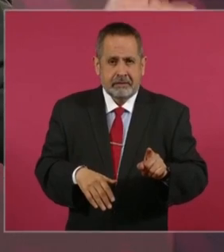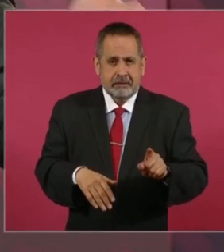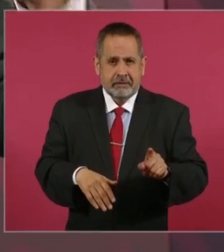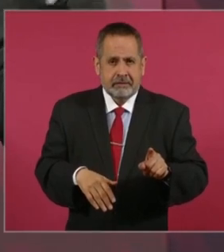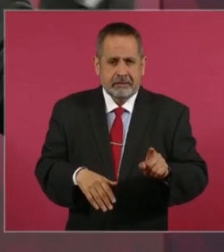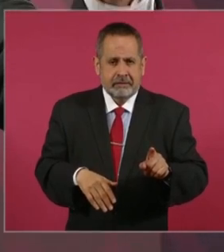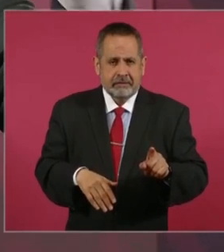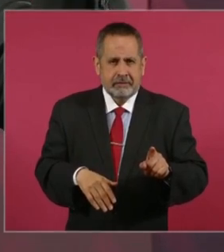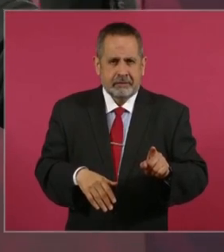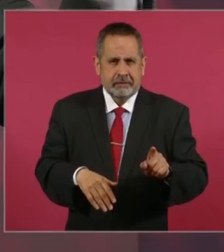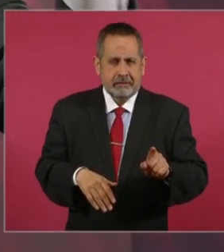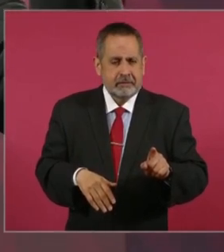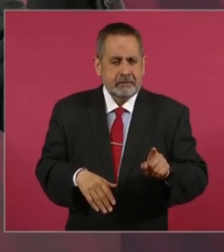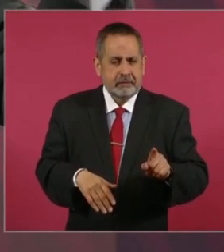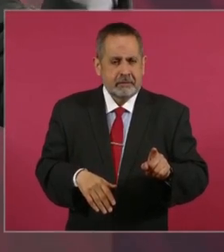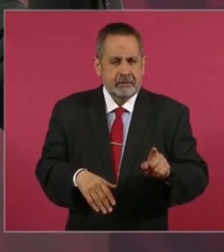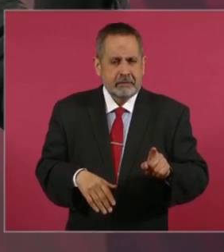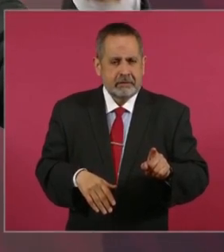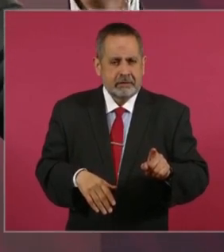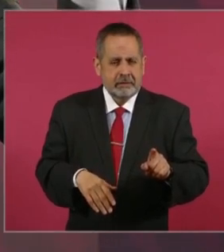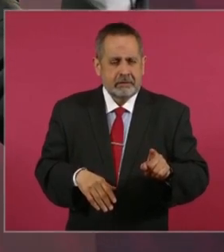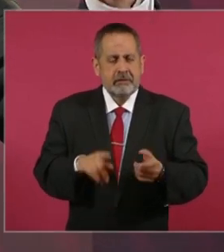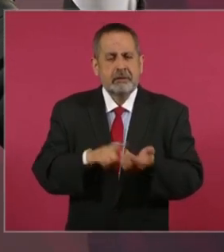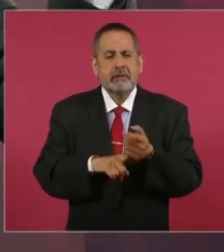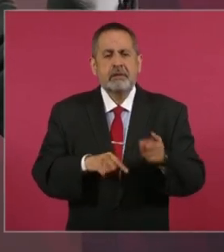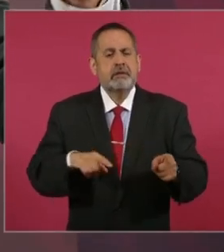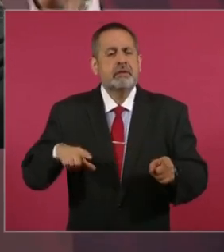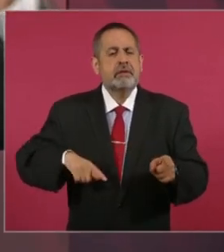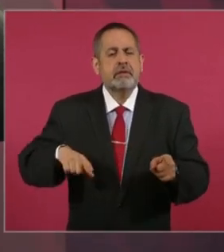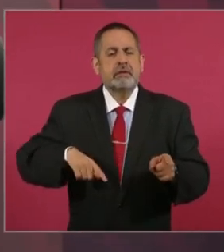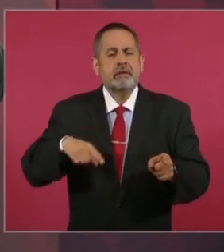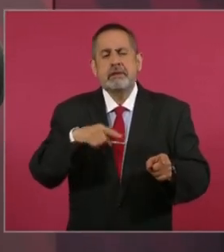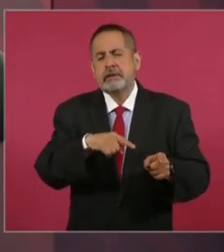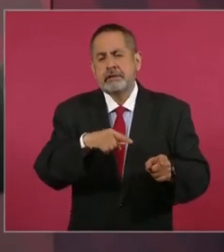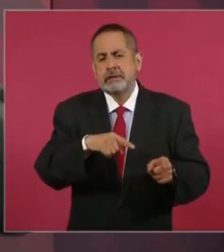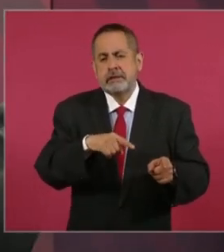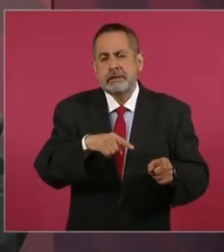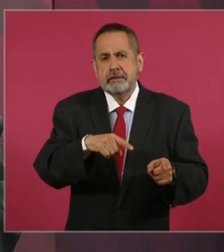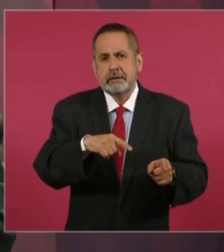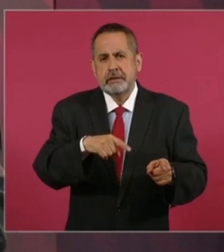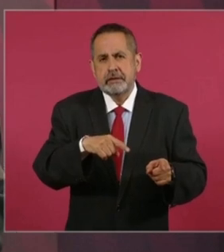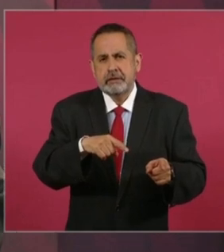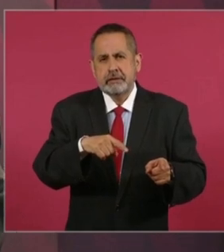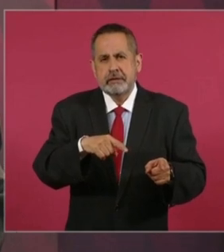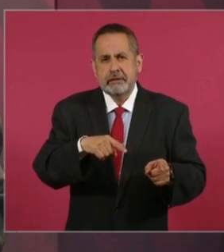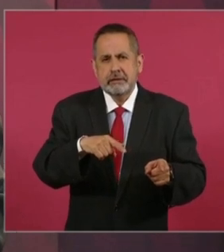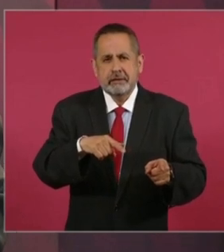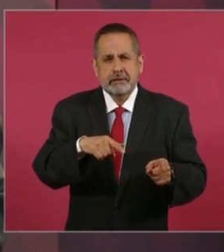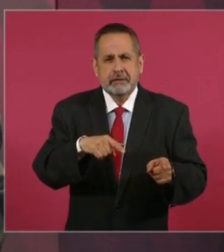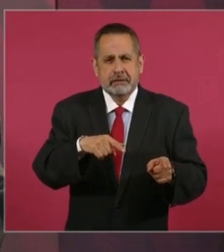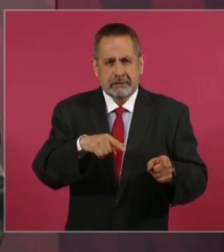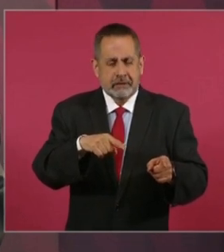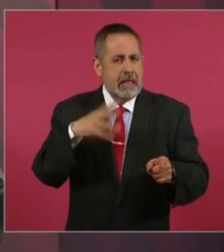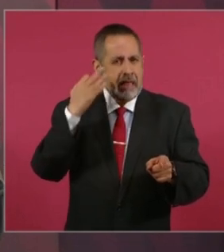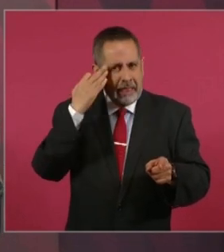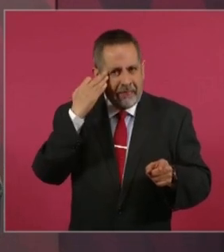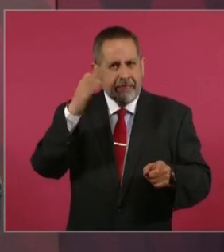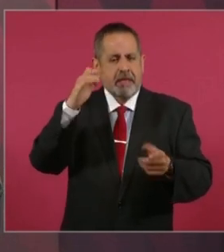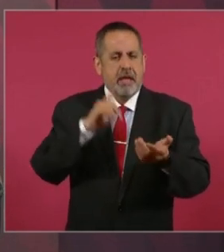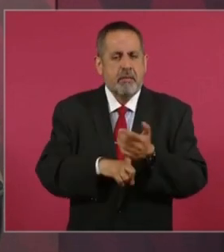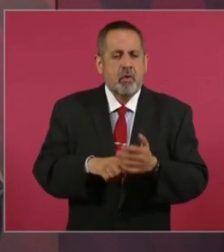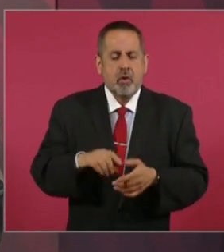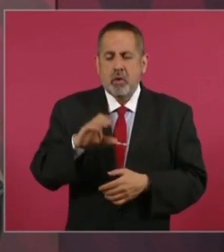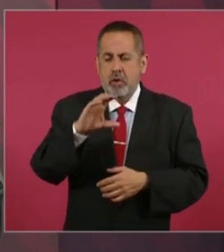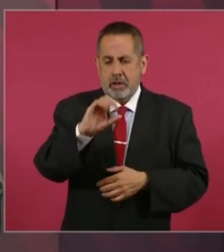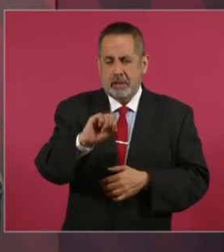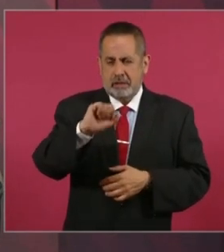En los gobiernos de Salinas y de